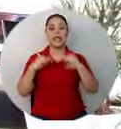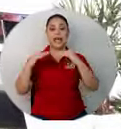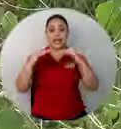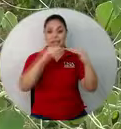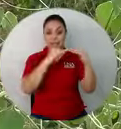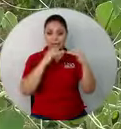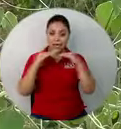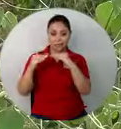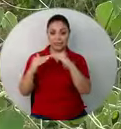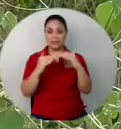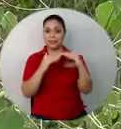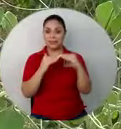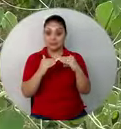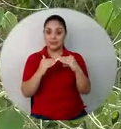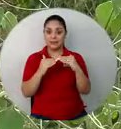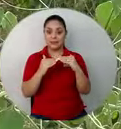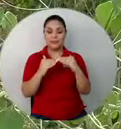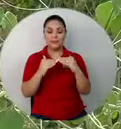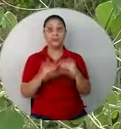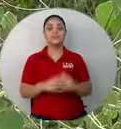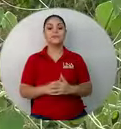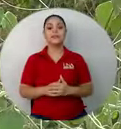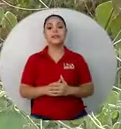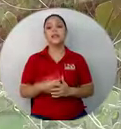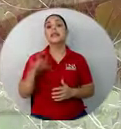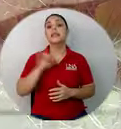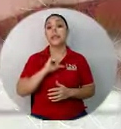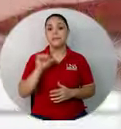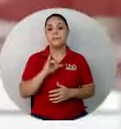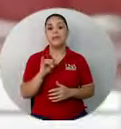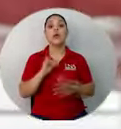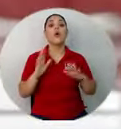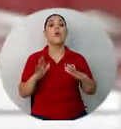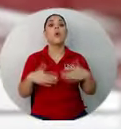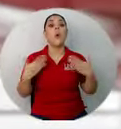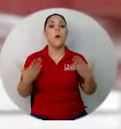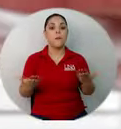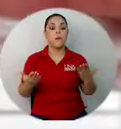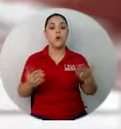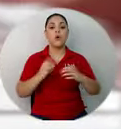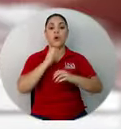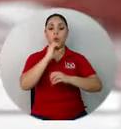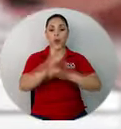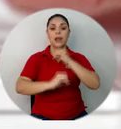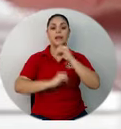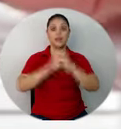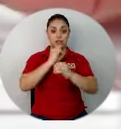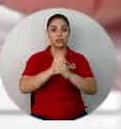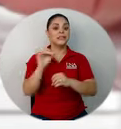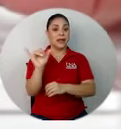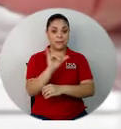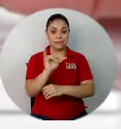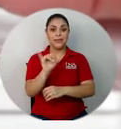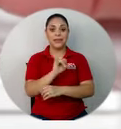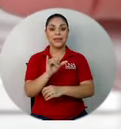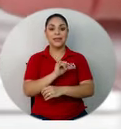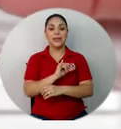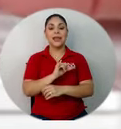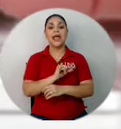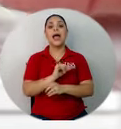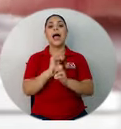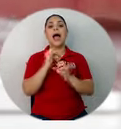principio de equidad en primera instancia, y como también a veces las organizaciones, ¿verdad? Vamos a